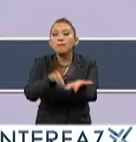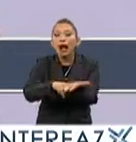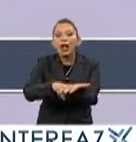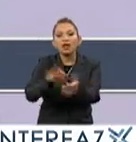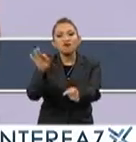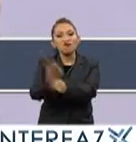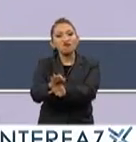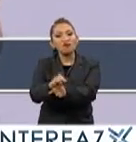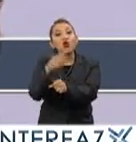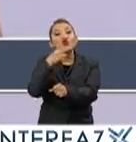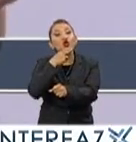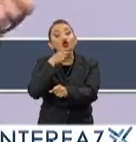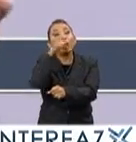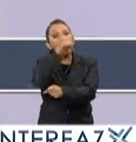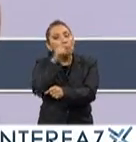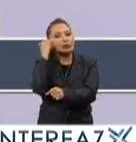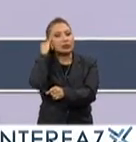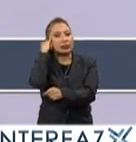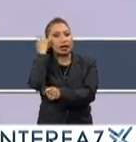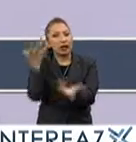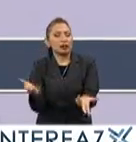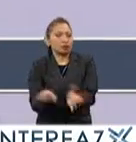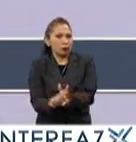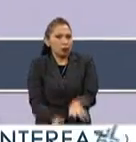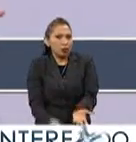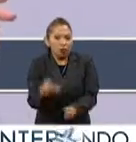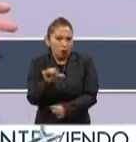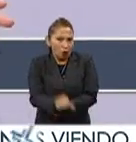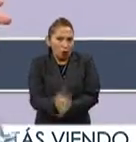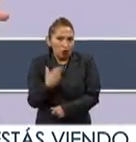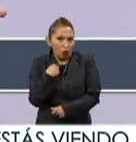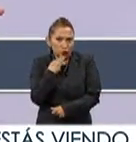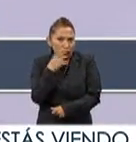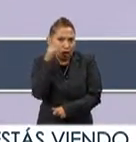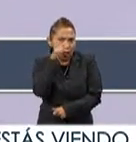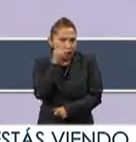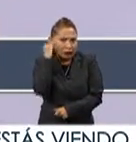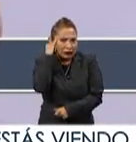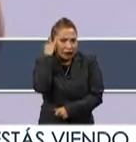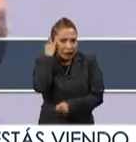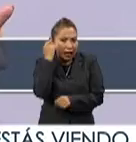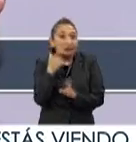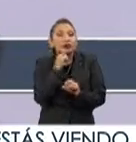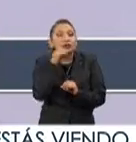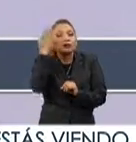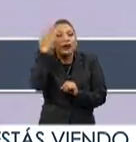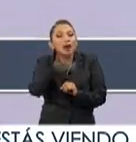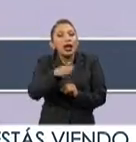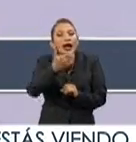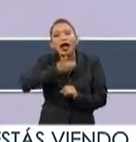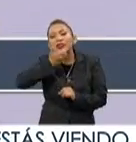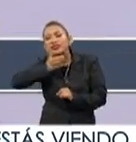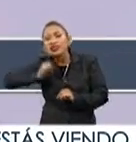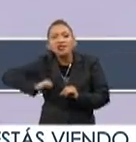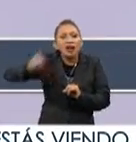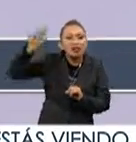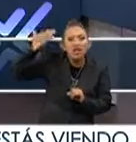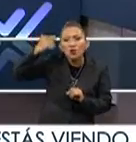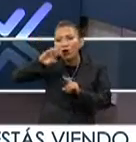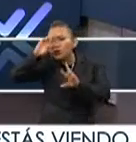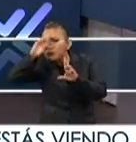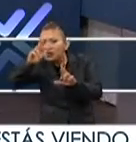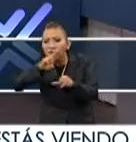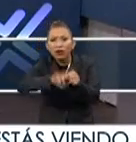y fortalecer el uso de las lenguas indígenas, por ejemplo, y no solamente el uso de las lenguas indígenas, los saberes tradicionales, el respeto a